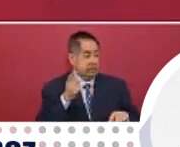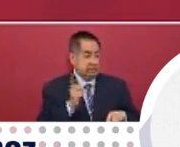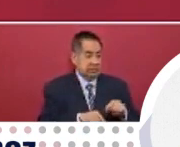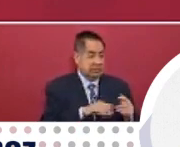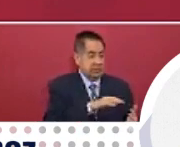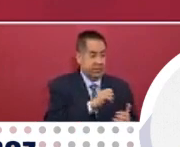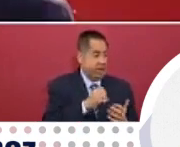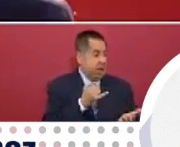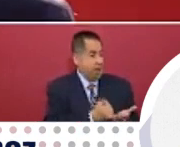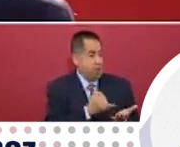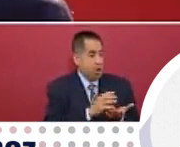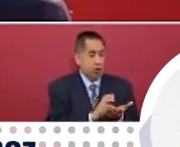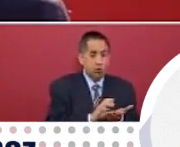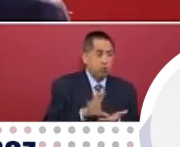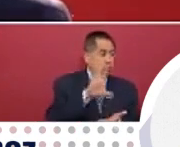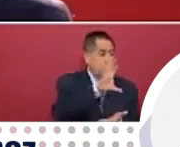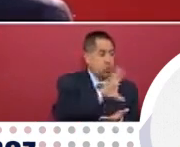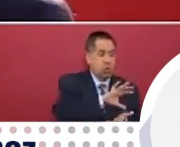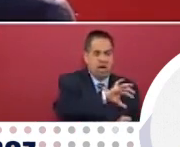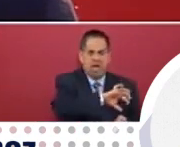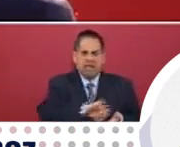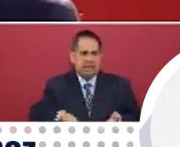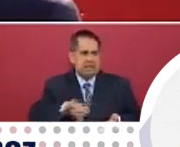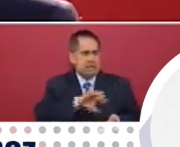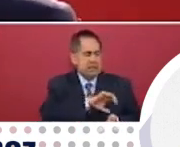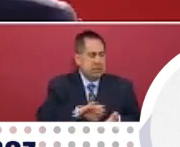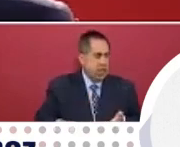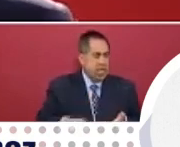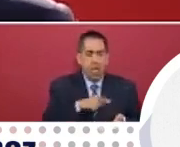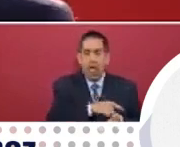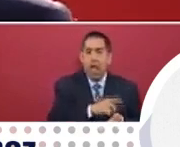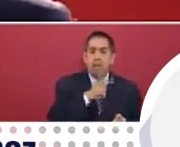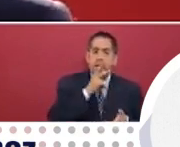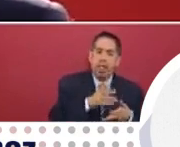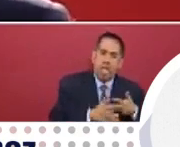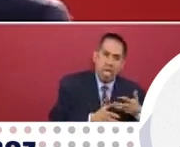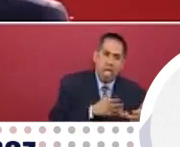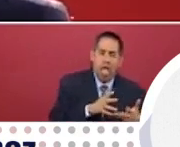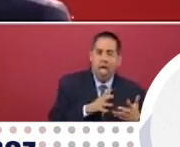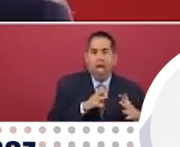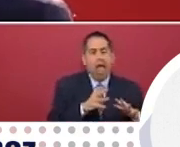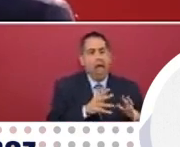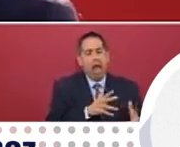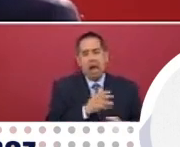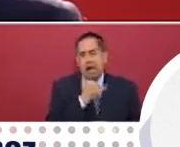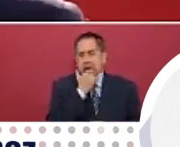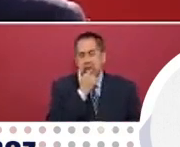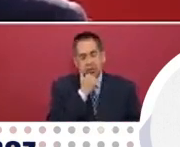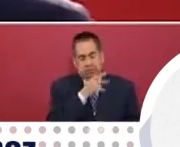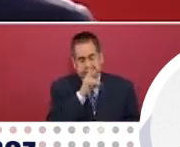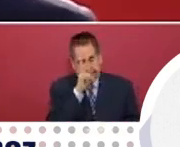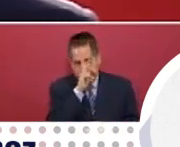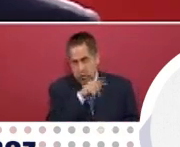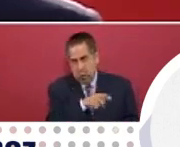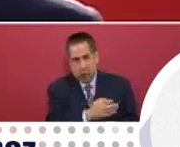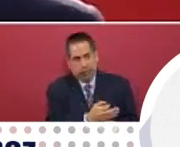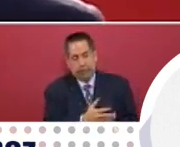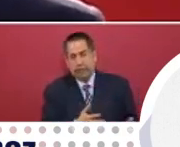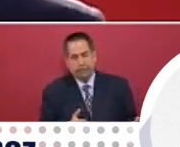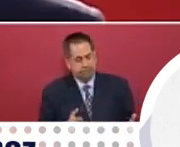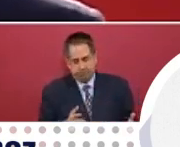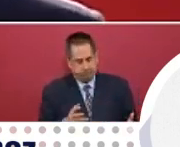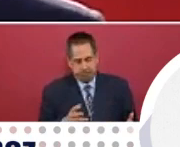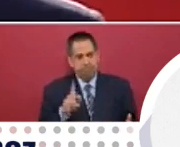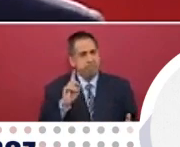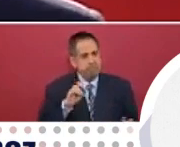Sí hay, pues se ha documentado, y Andrés Manuel pues se ha empeñado en